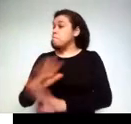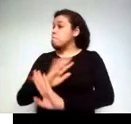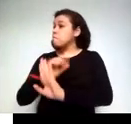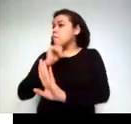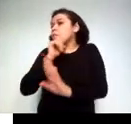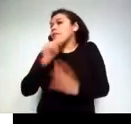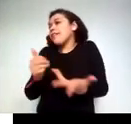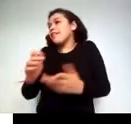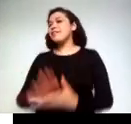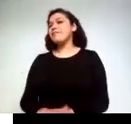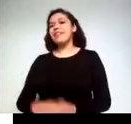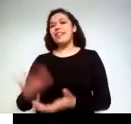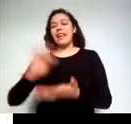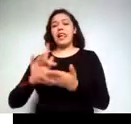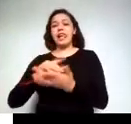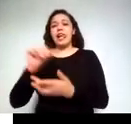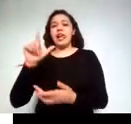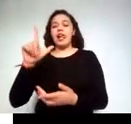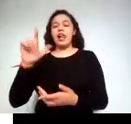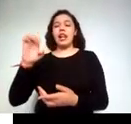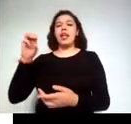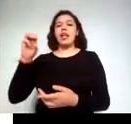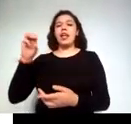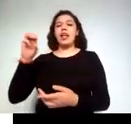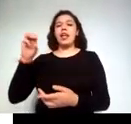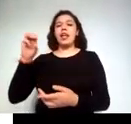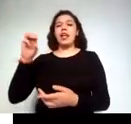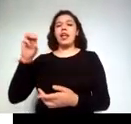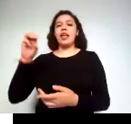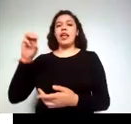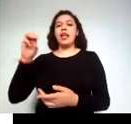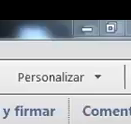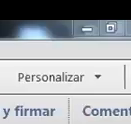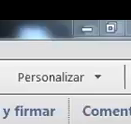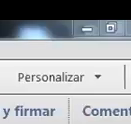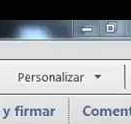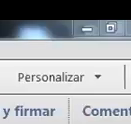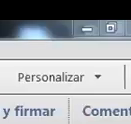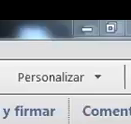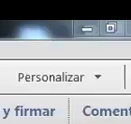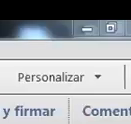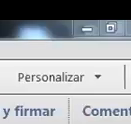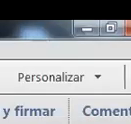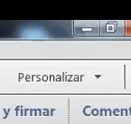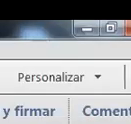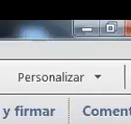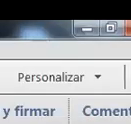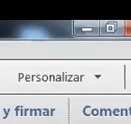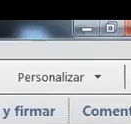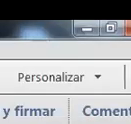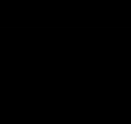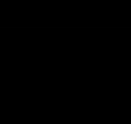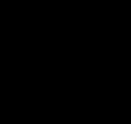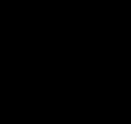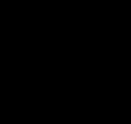en primer lugar a ustedes, Ale, Mine, de verdad que muchísimas gracias por su valiosísima participación, por su información,